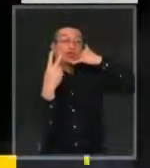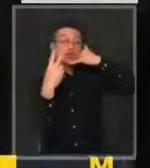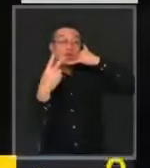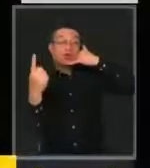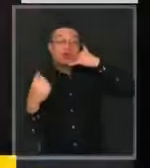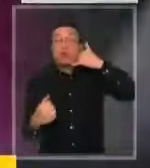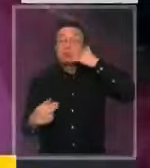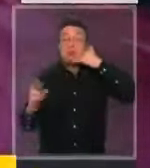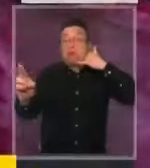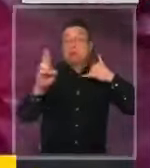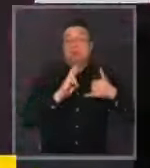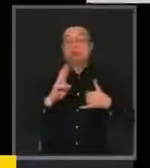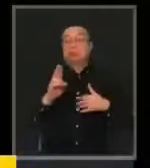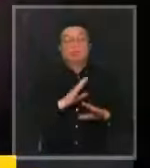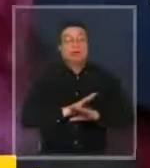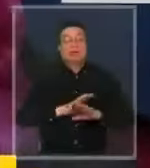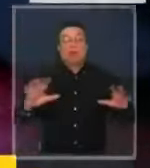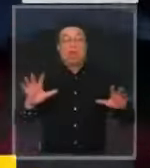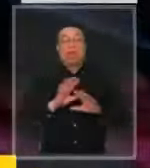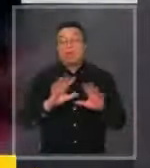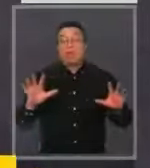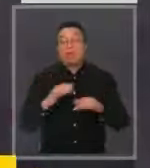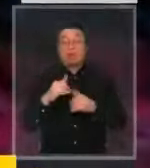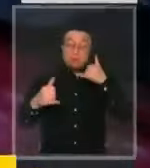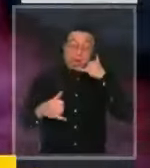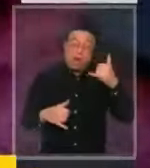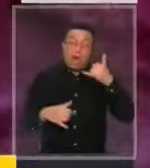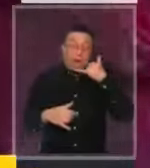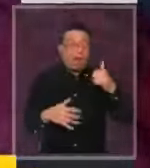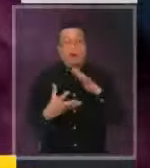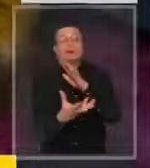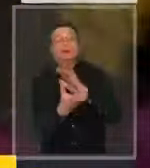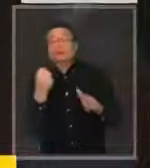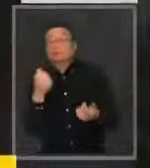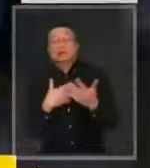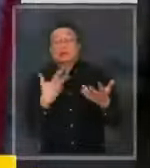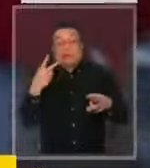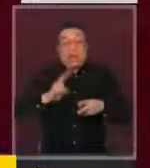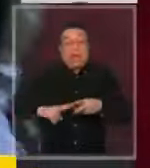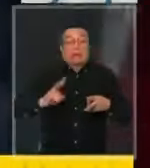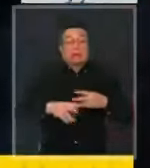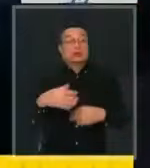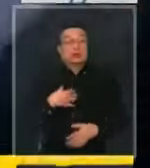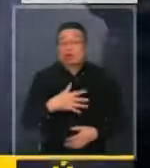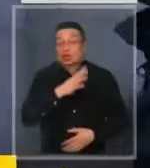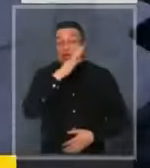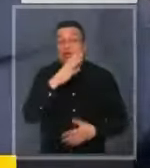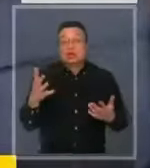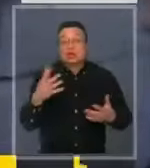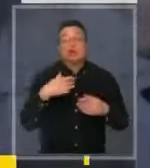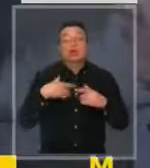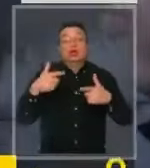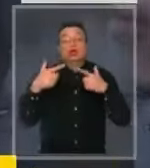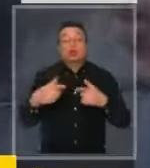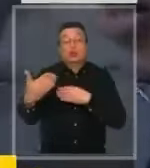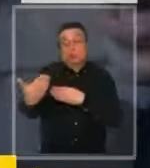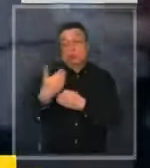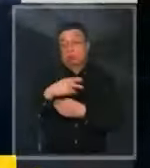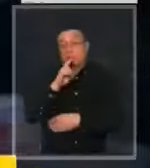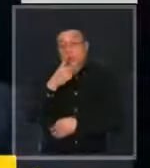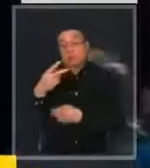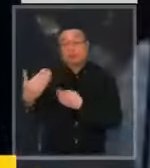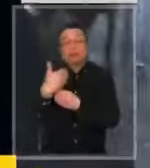hay ninguna visibilidad. Llamando, no podemos sacarla, no sabemos qué hacer realmente, pues menos mal se acercaron acá a la comuna de Lampa.